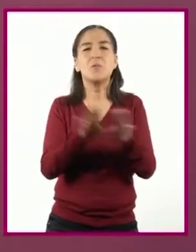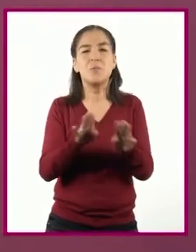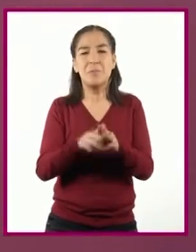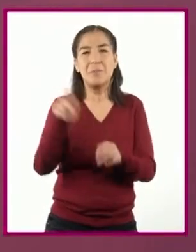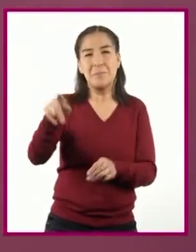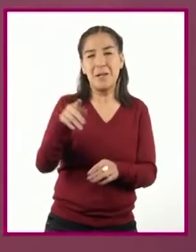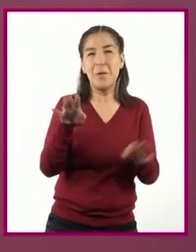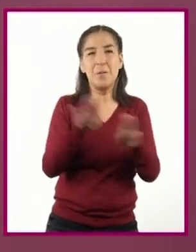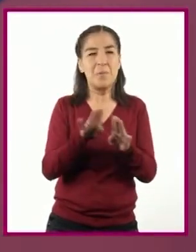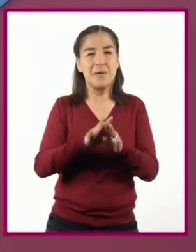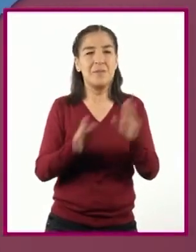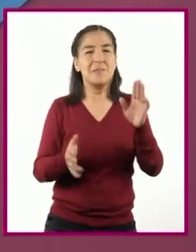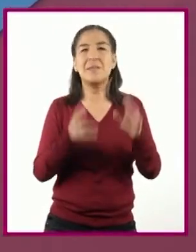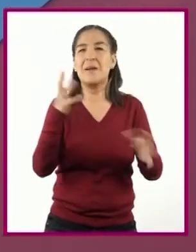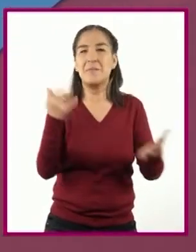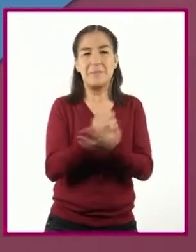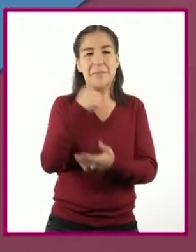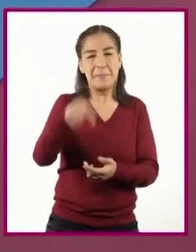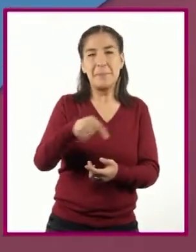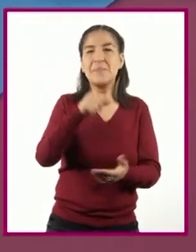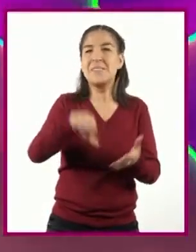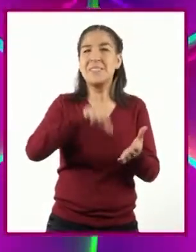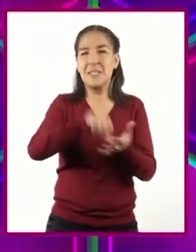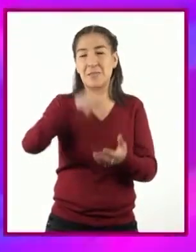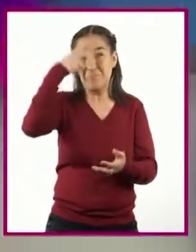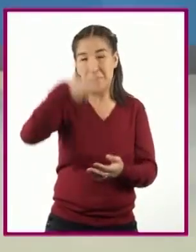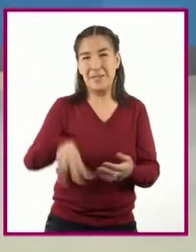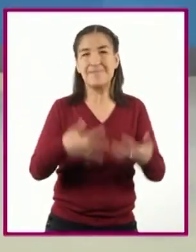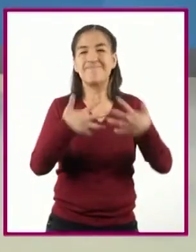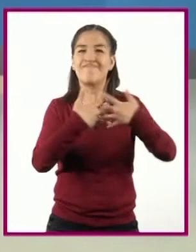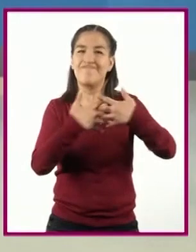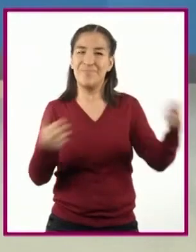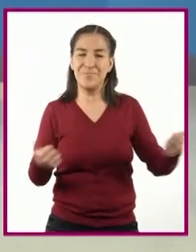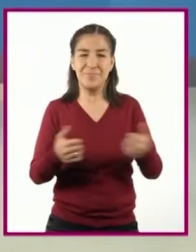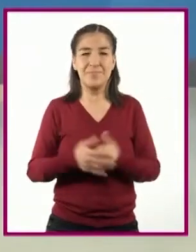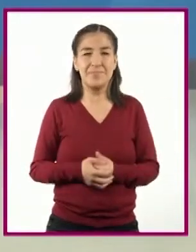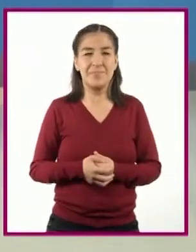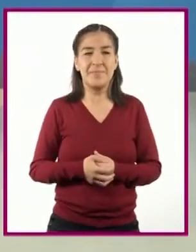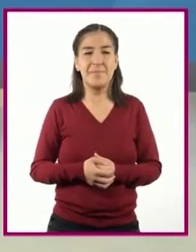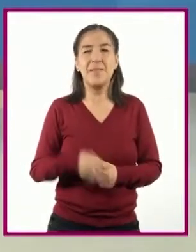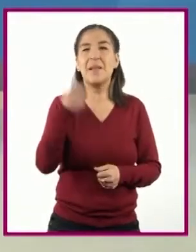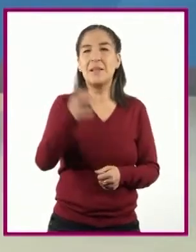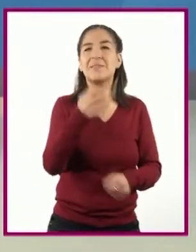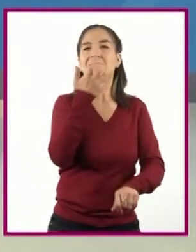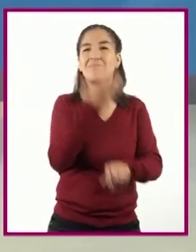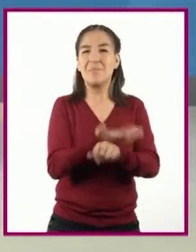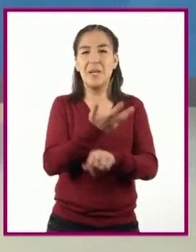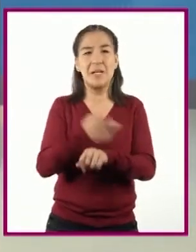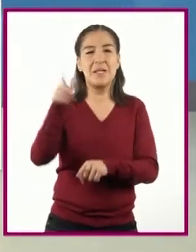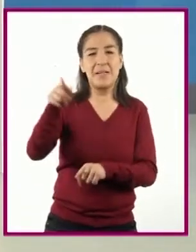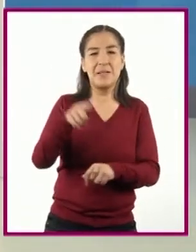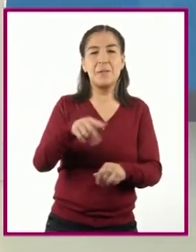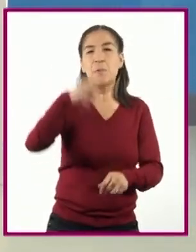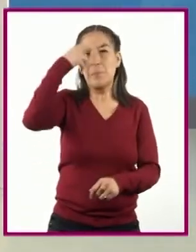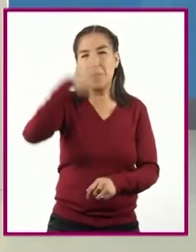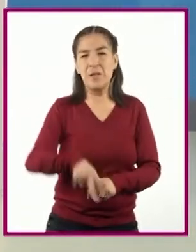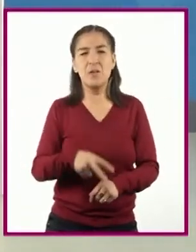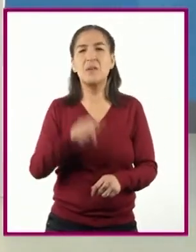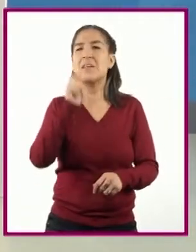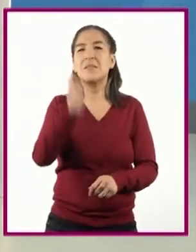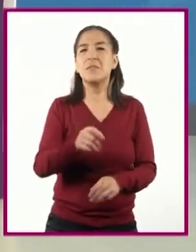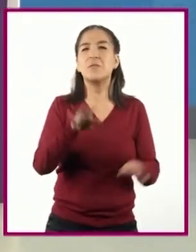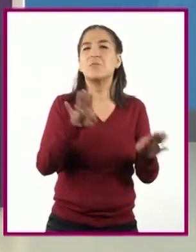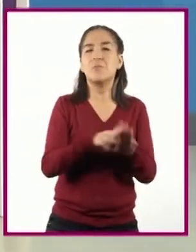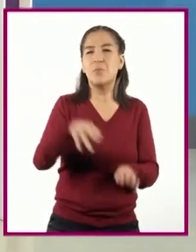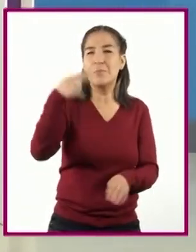lo que actualmente se conoce como Centroamérica se separó. Y el territorio de los Estados Unidos mexicanos, que sería